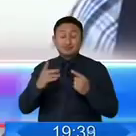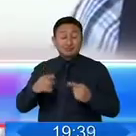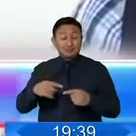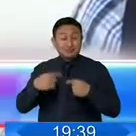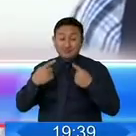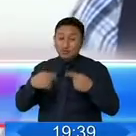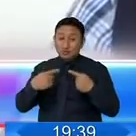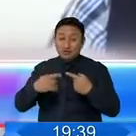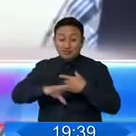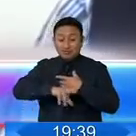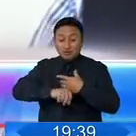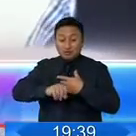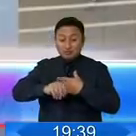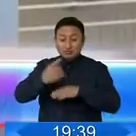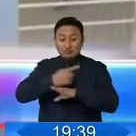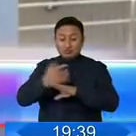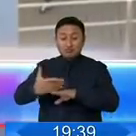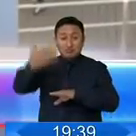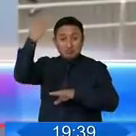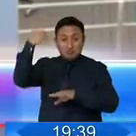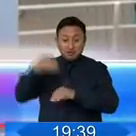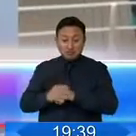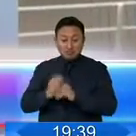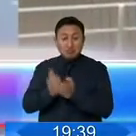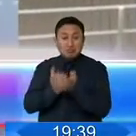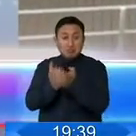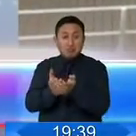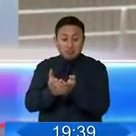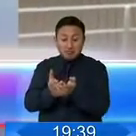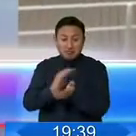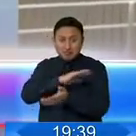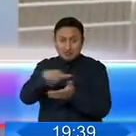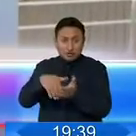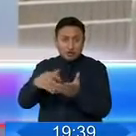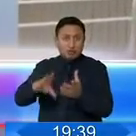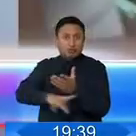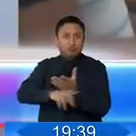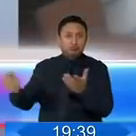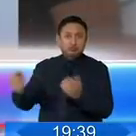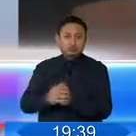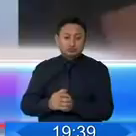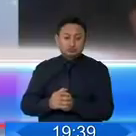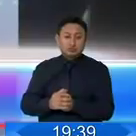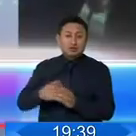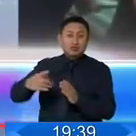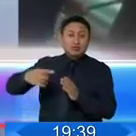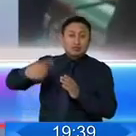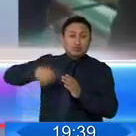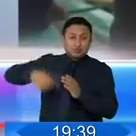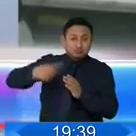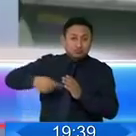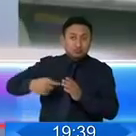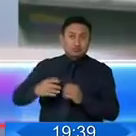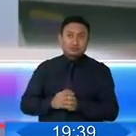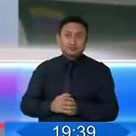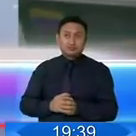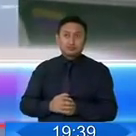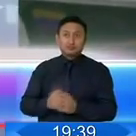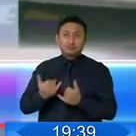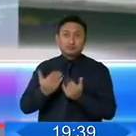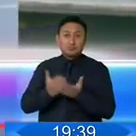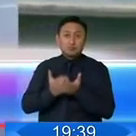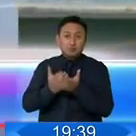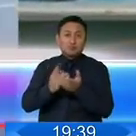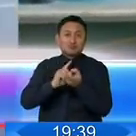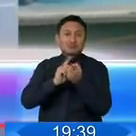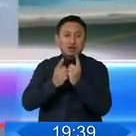En la semana pasada perdimos embarcaciones. Con todo, hemos perdido motores. Estamos poniendo un recambio en la embarcación,